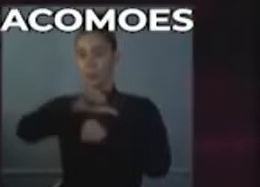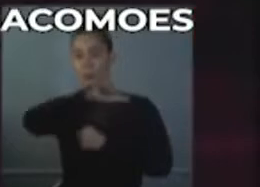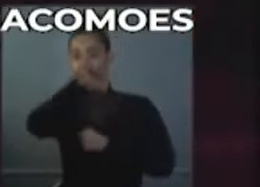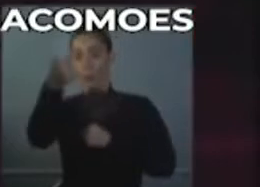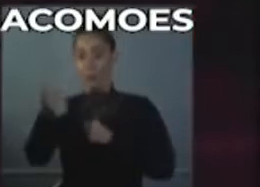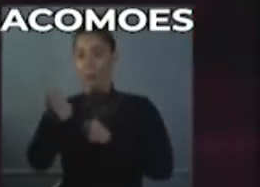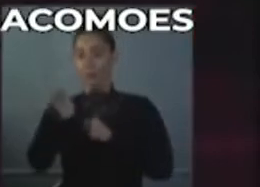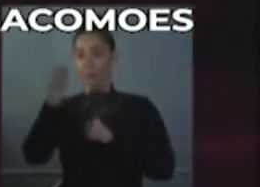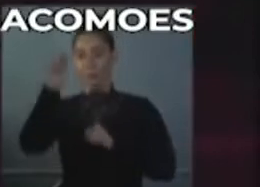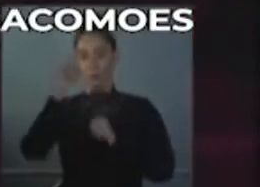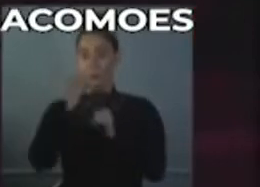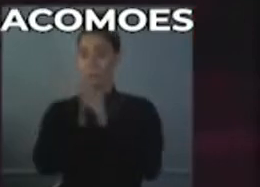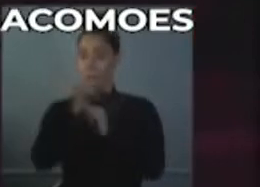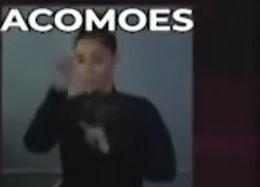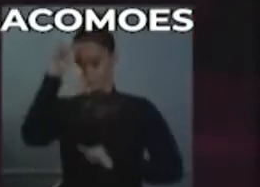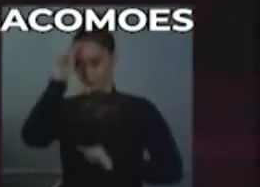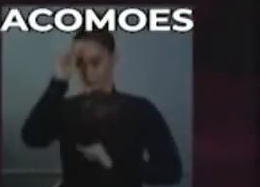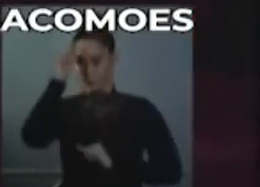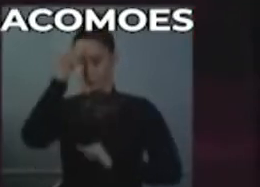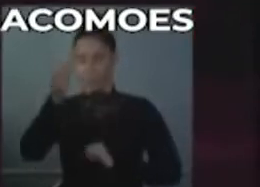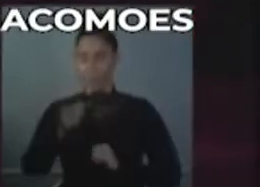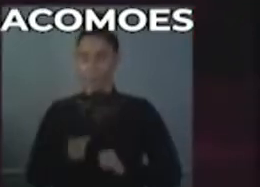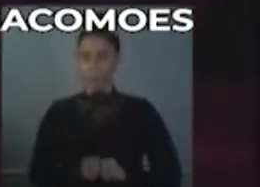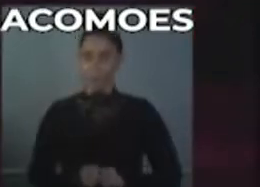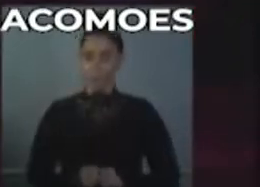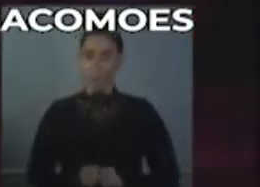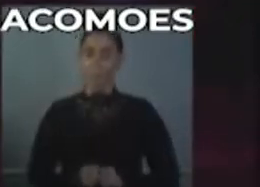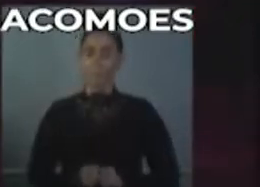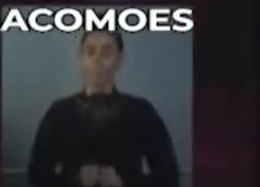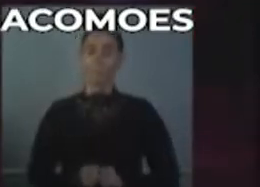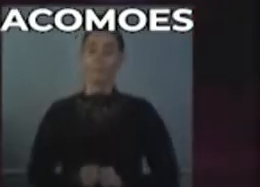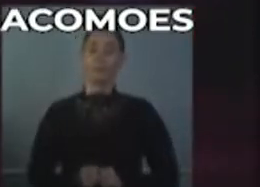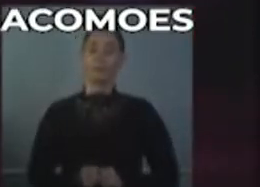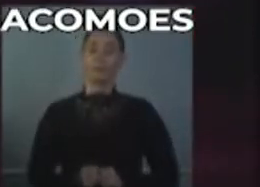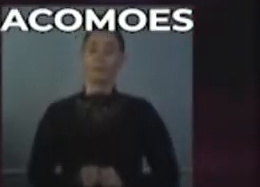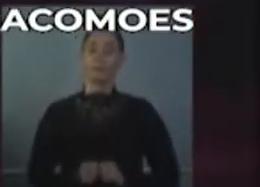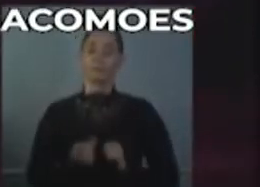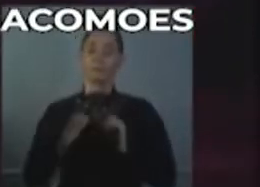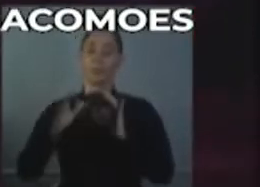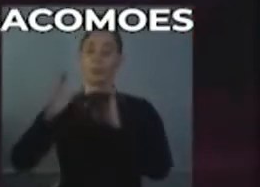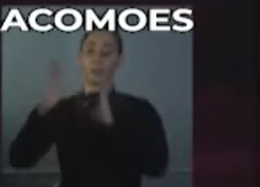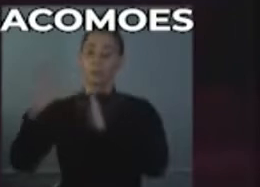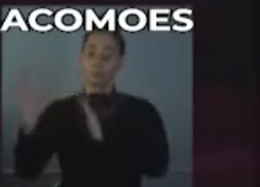instancias del Estado. El proceso de evaluación.